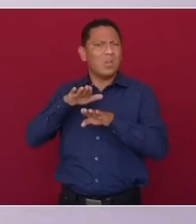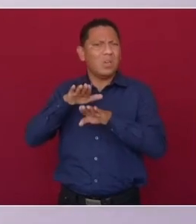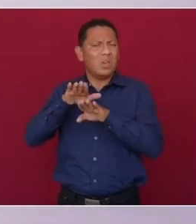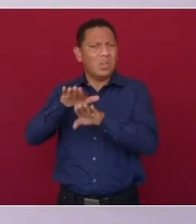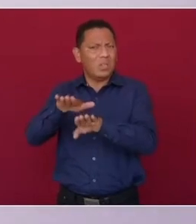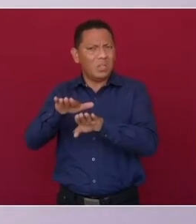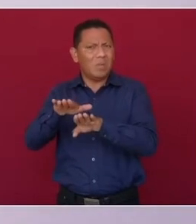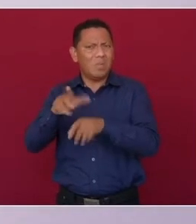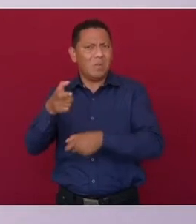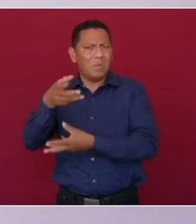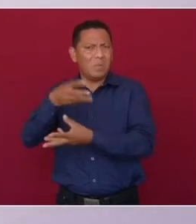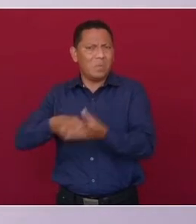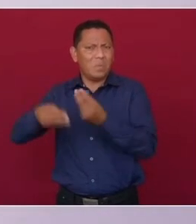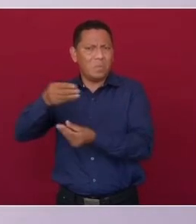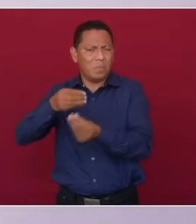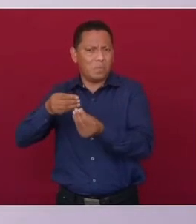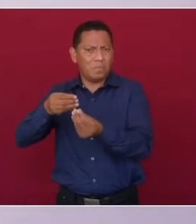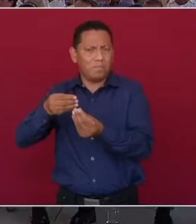economía.